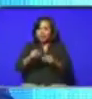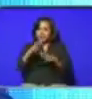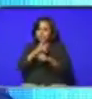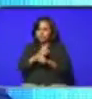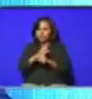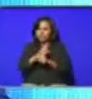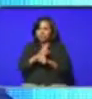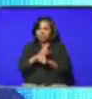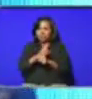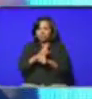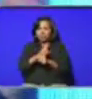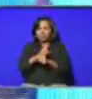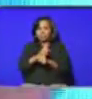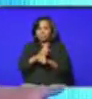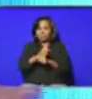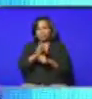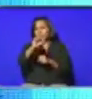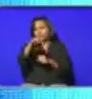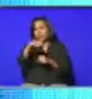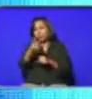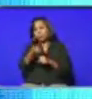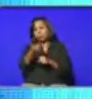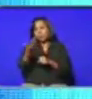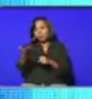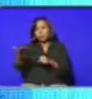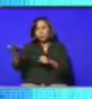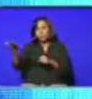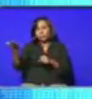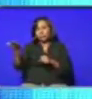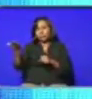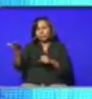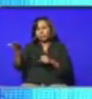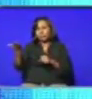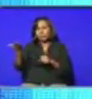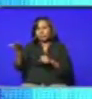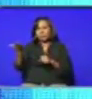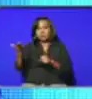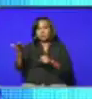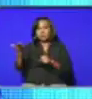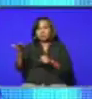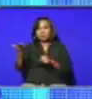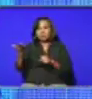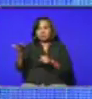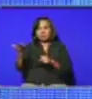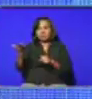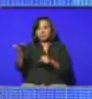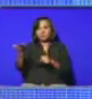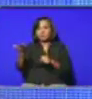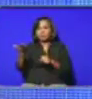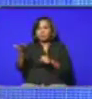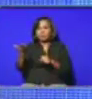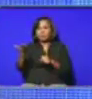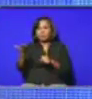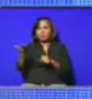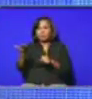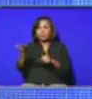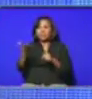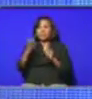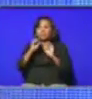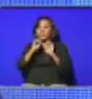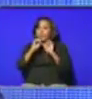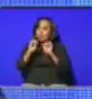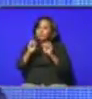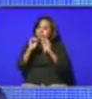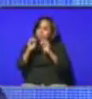componente que es fundamental en el ICSE es apostar a la formación en competencias